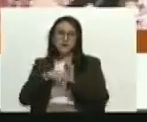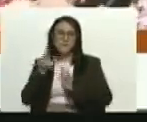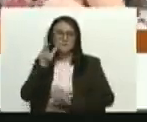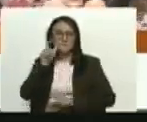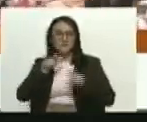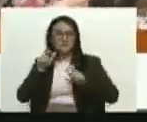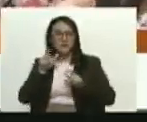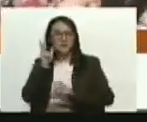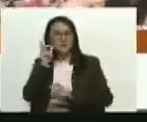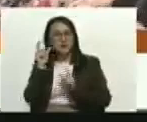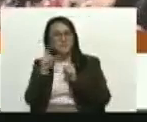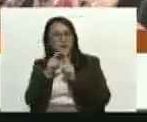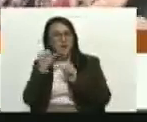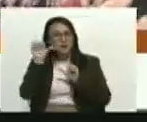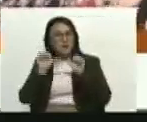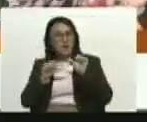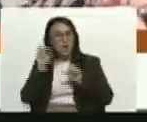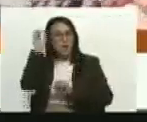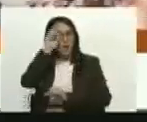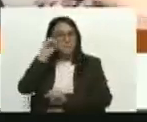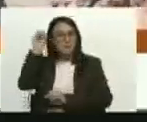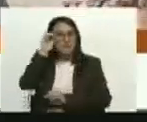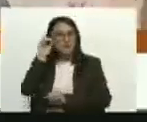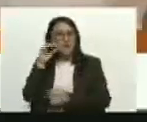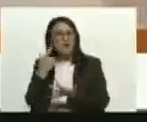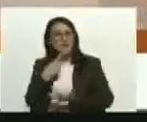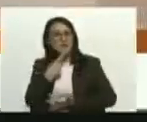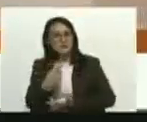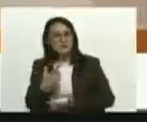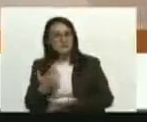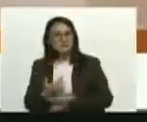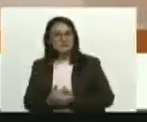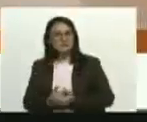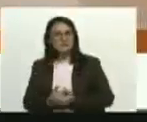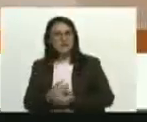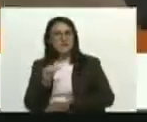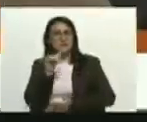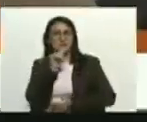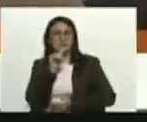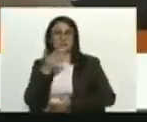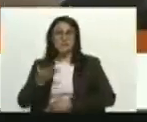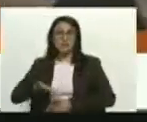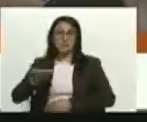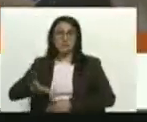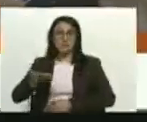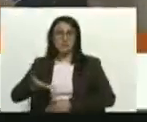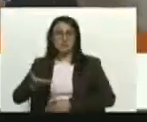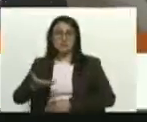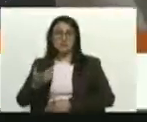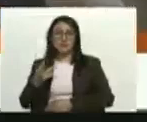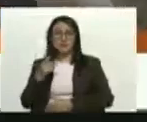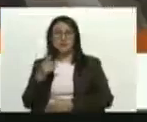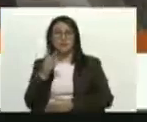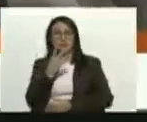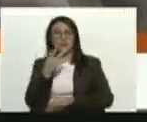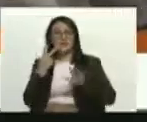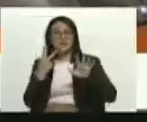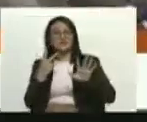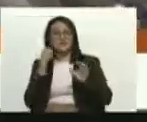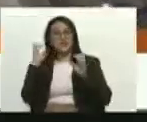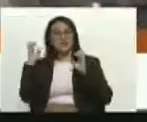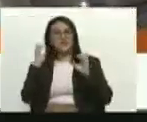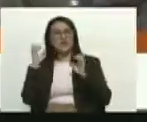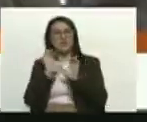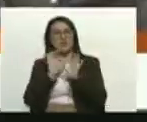sus palabras, sus opiniones, lo que nos tienen que decir, que es una información muy valiosa. Este es uno de los 47